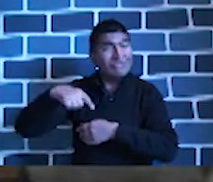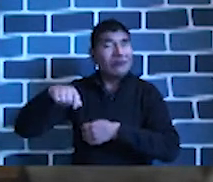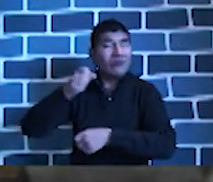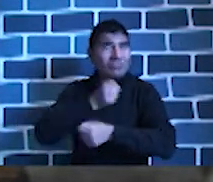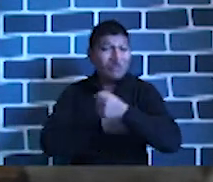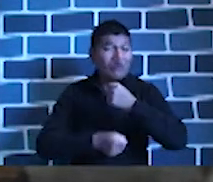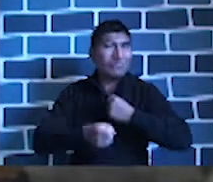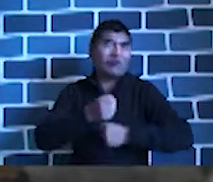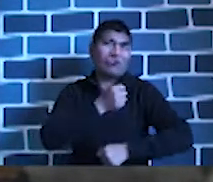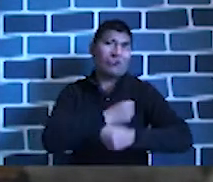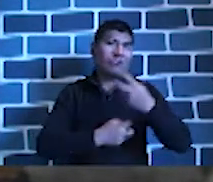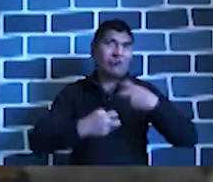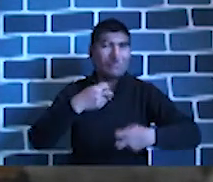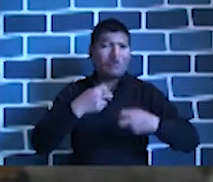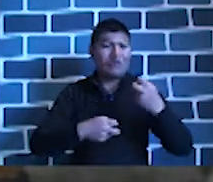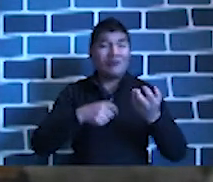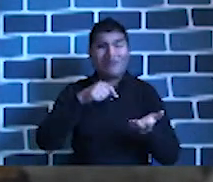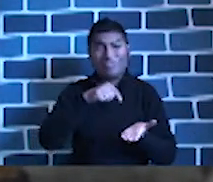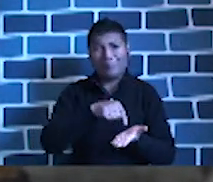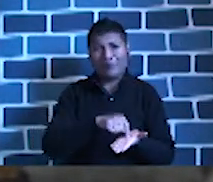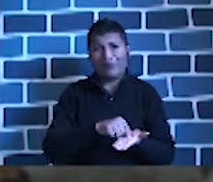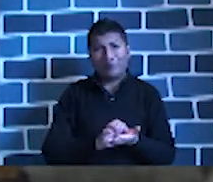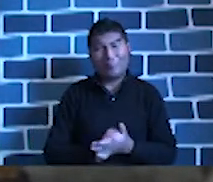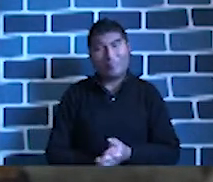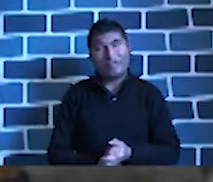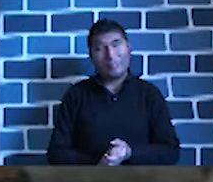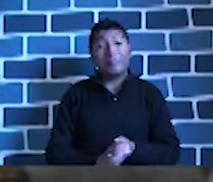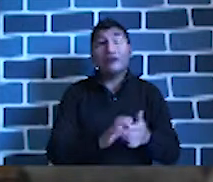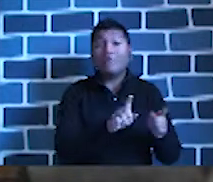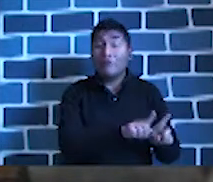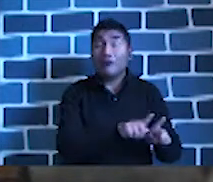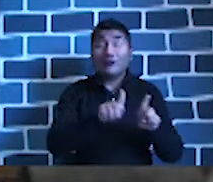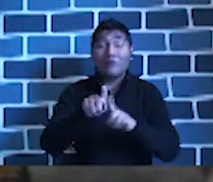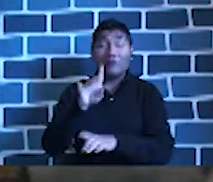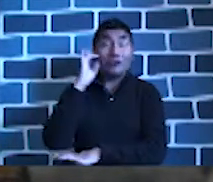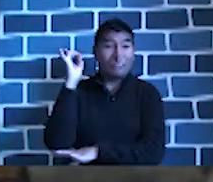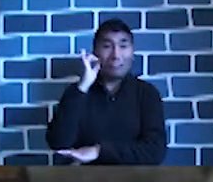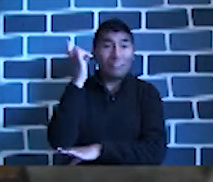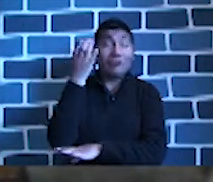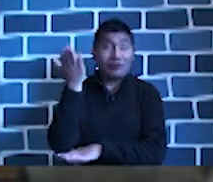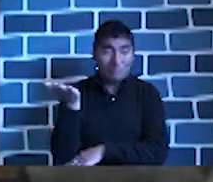consecuencias de esta situación. También Bolivia vive